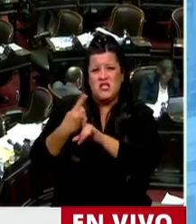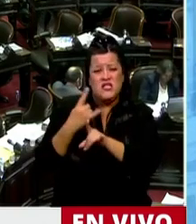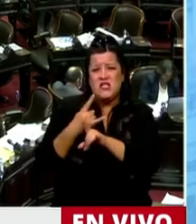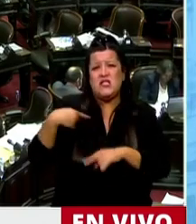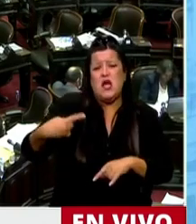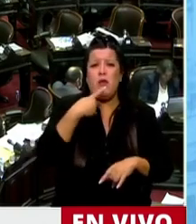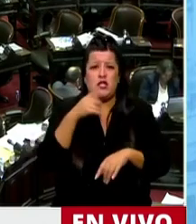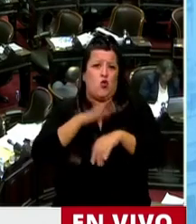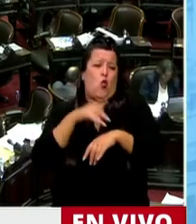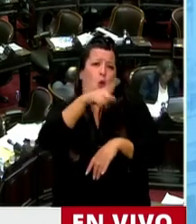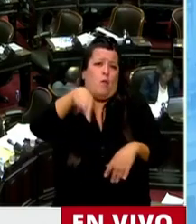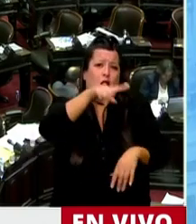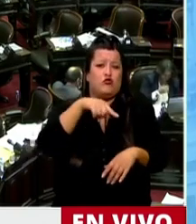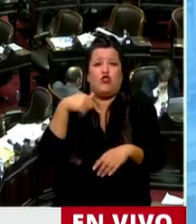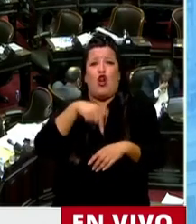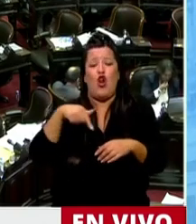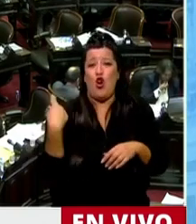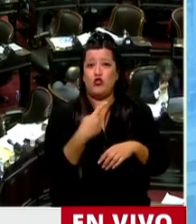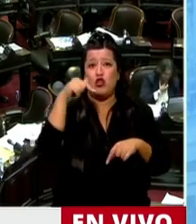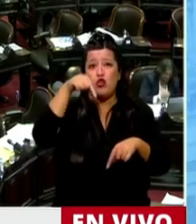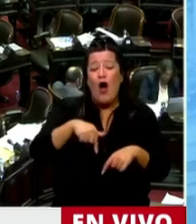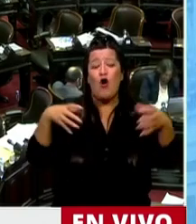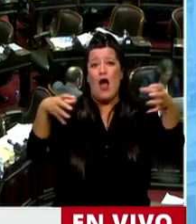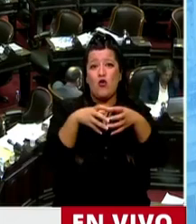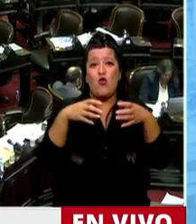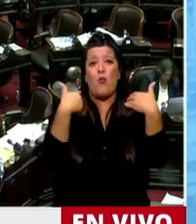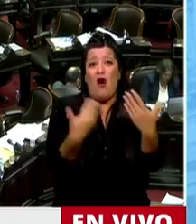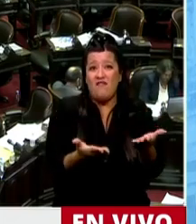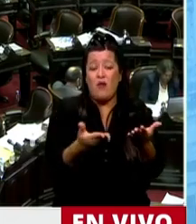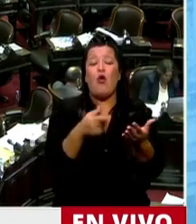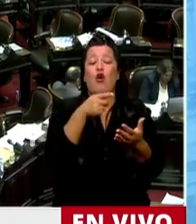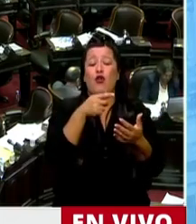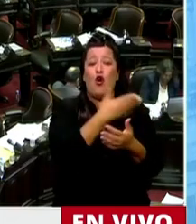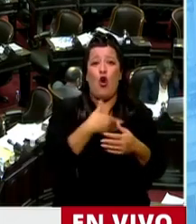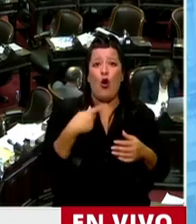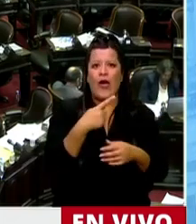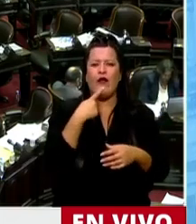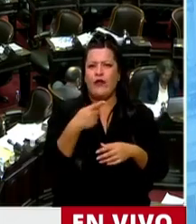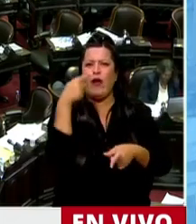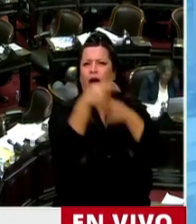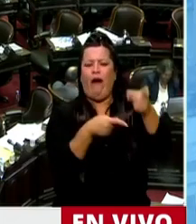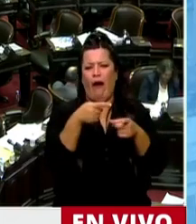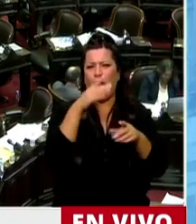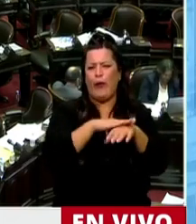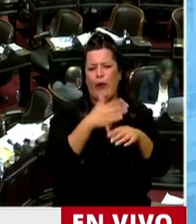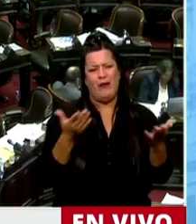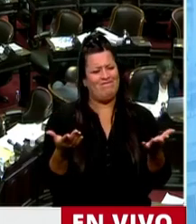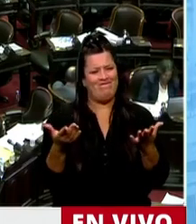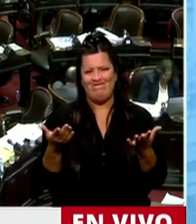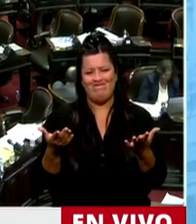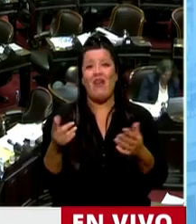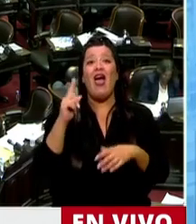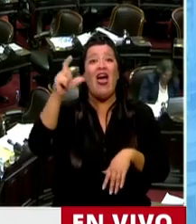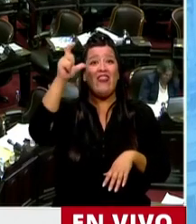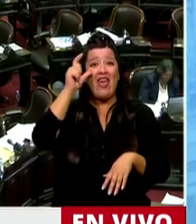hacernos cargo a nosotros, a lo que somos oficialismo desde el 10 de diciembre del año pasado? Es bueno saber que nos hemos hecho, desde el 10